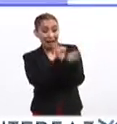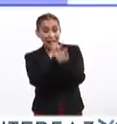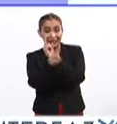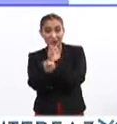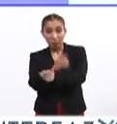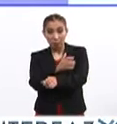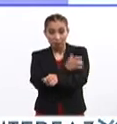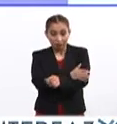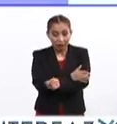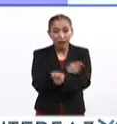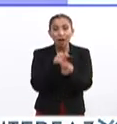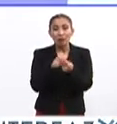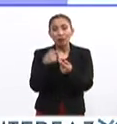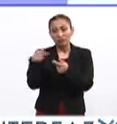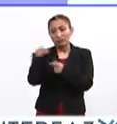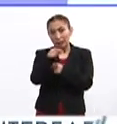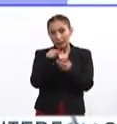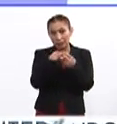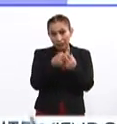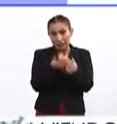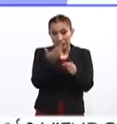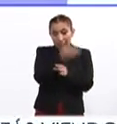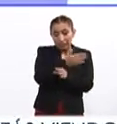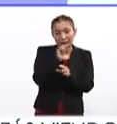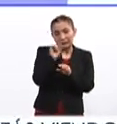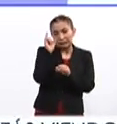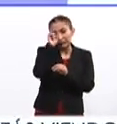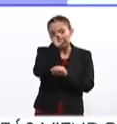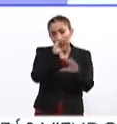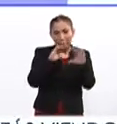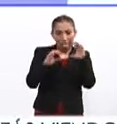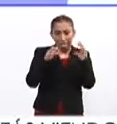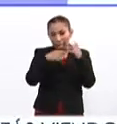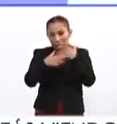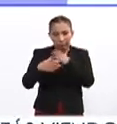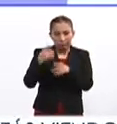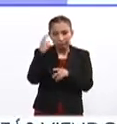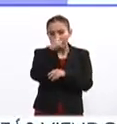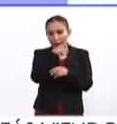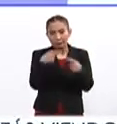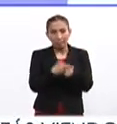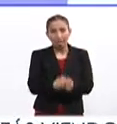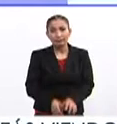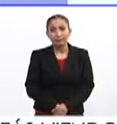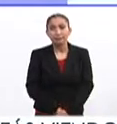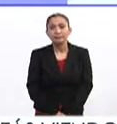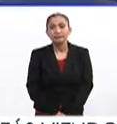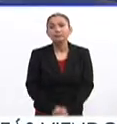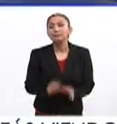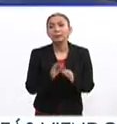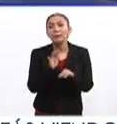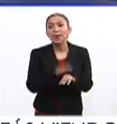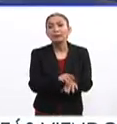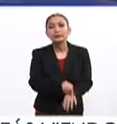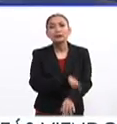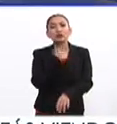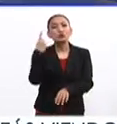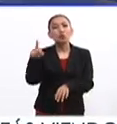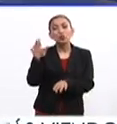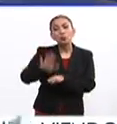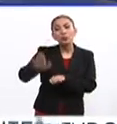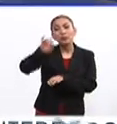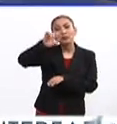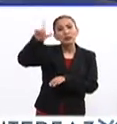los compañeros y así al inicio, sí era difícil. Sí. Platícanos un poco más acerca del